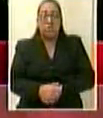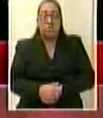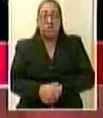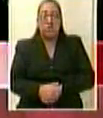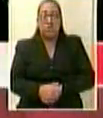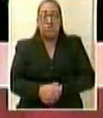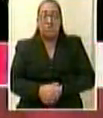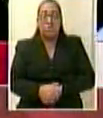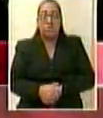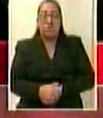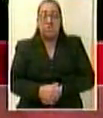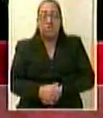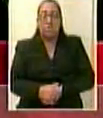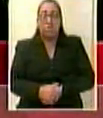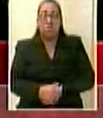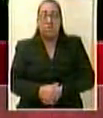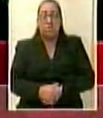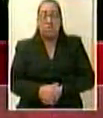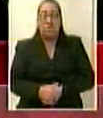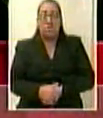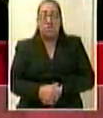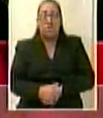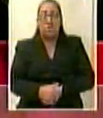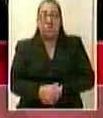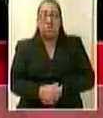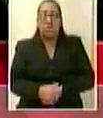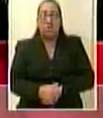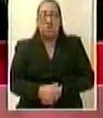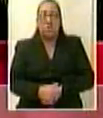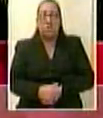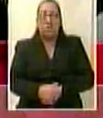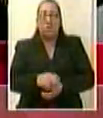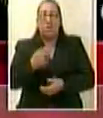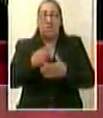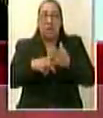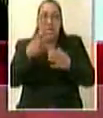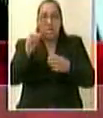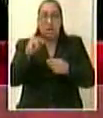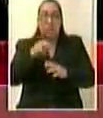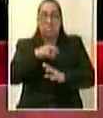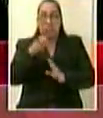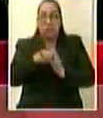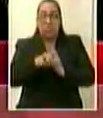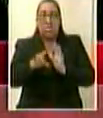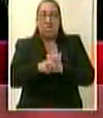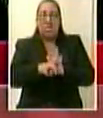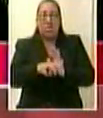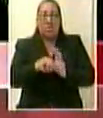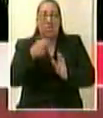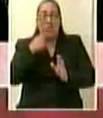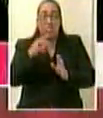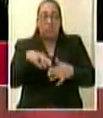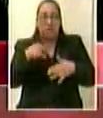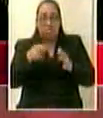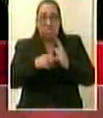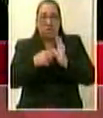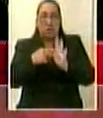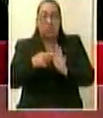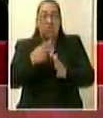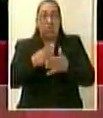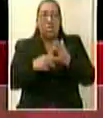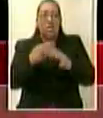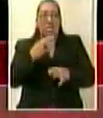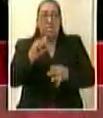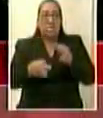Comisión de Educación, Juventud y Deporte, el fin y el propósito de este proyecto de ley es determinar la